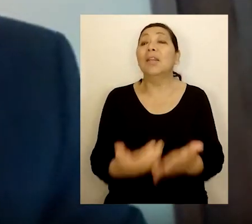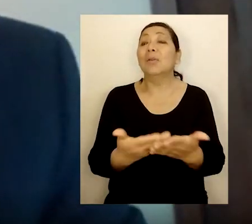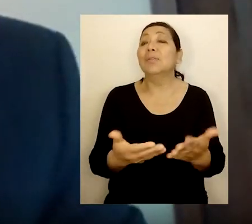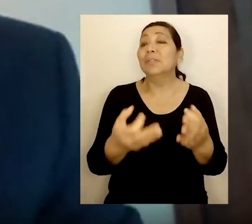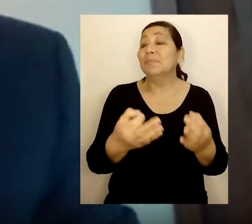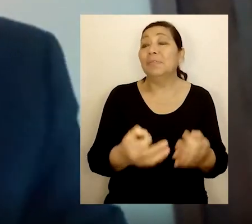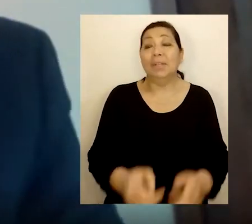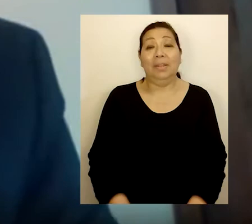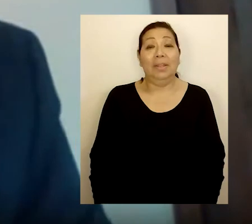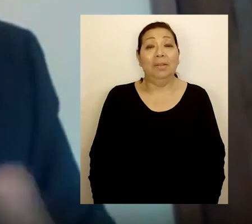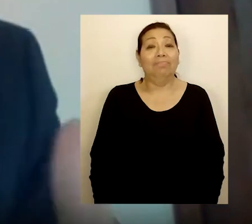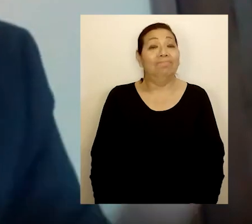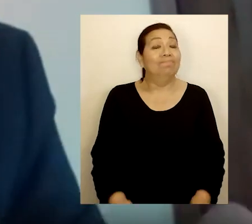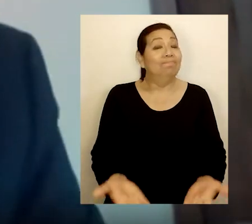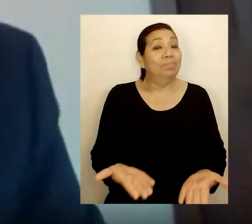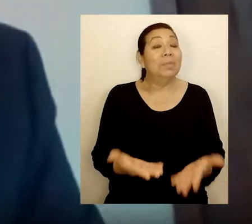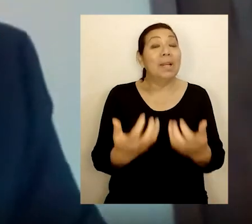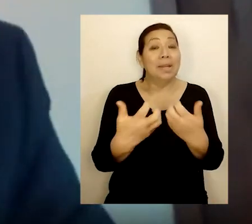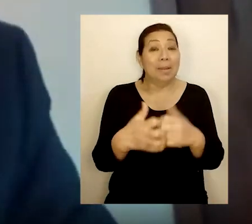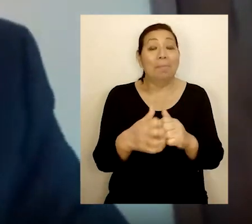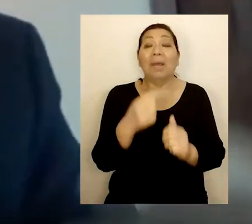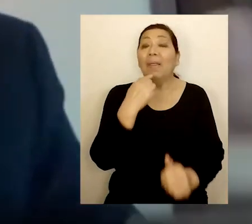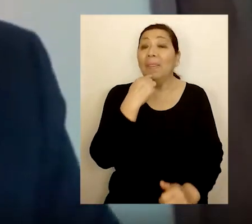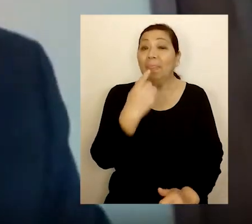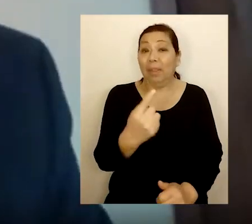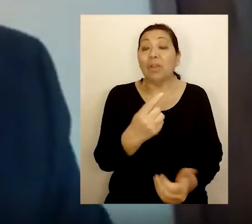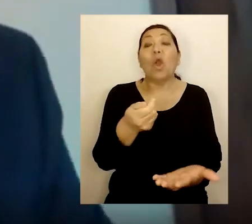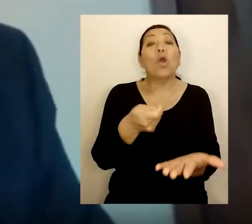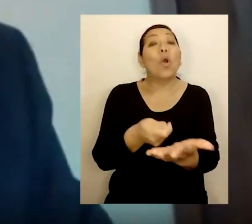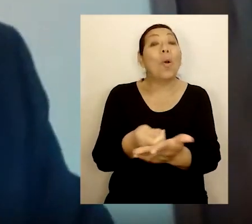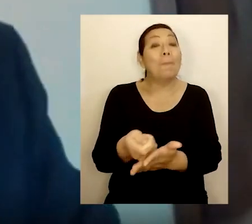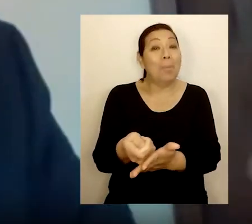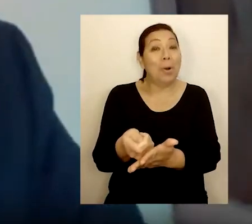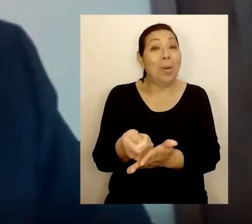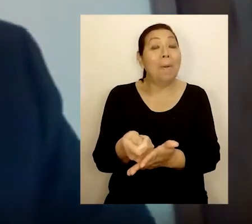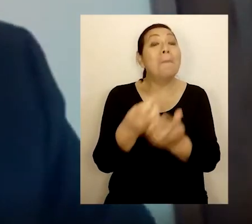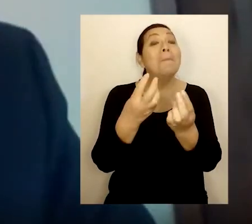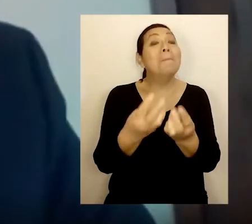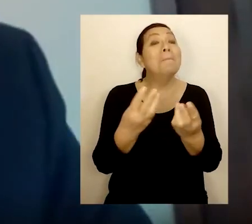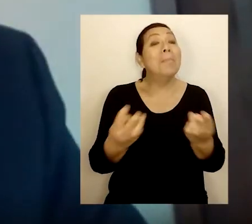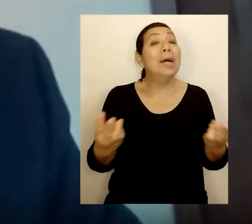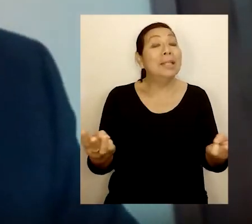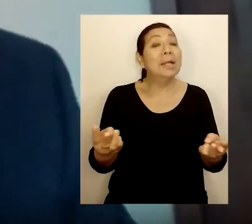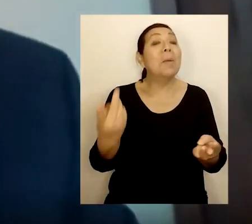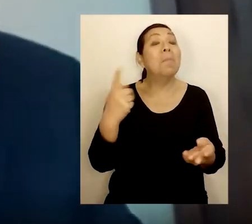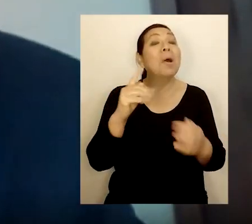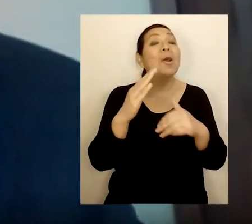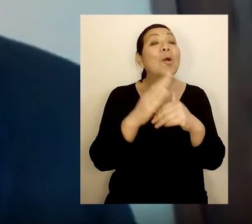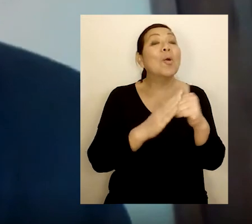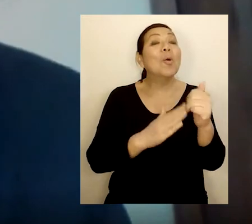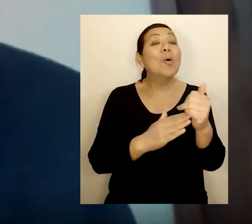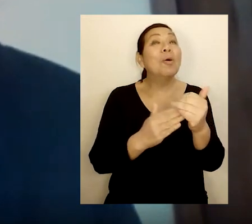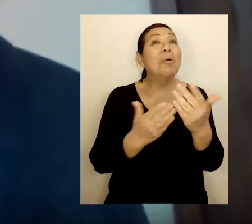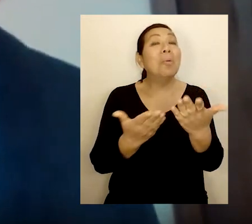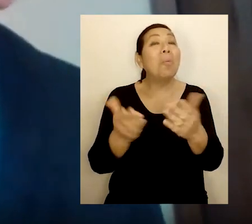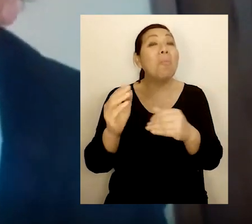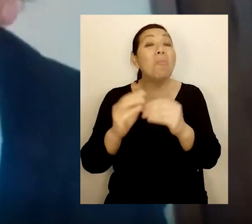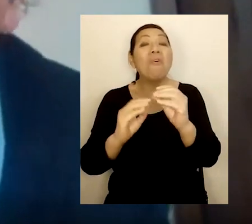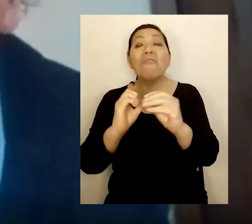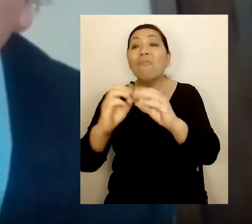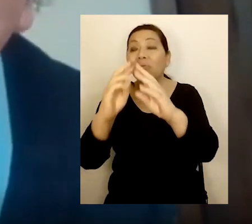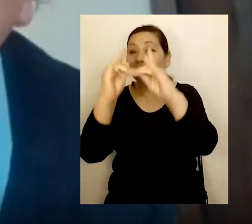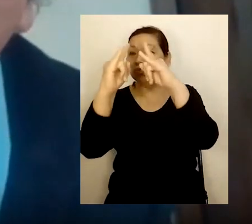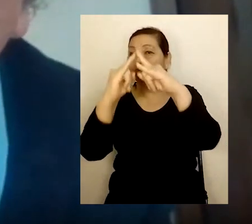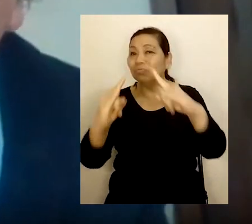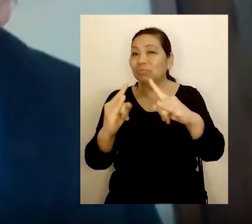realidad. O sea, la empresa dijo que compró materiales para construir un módulo